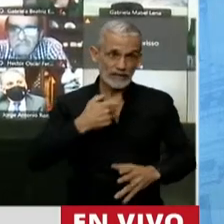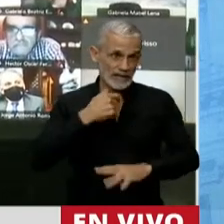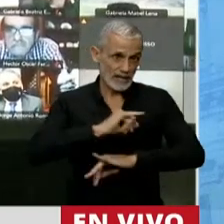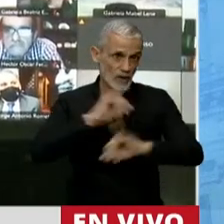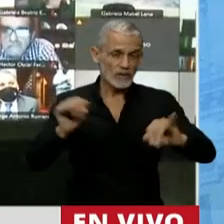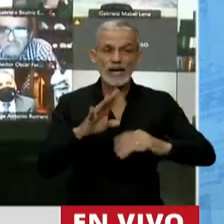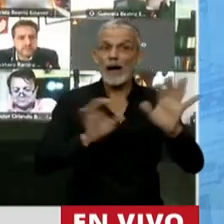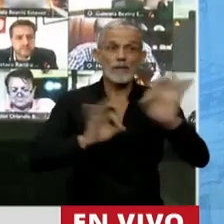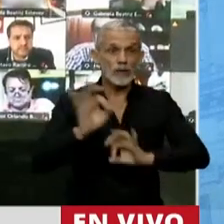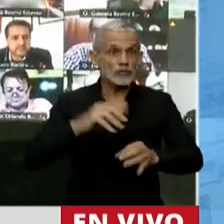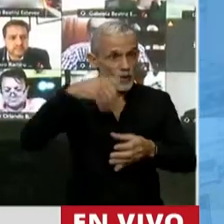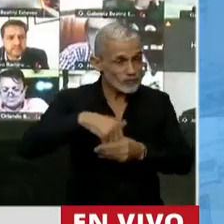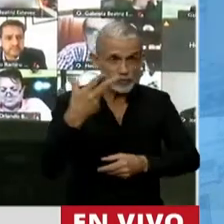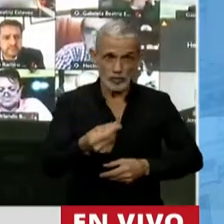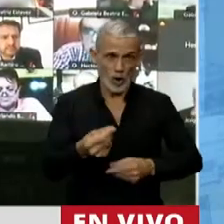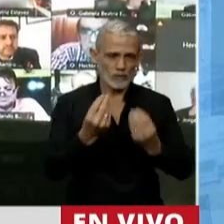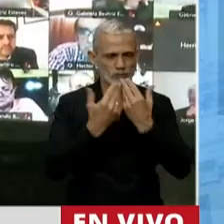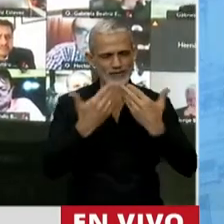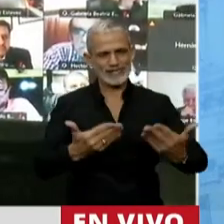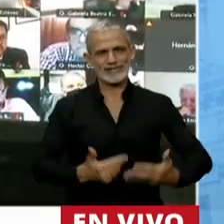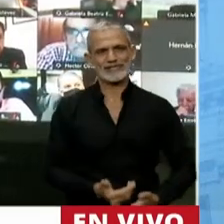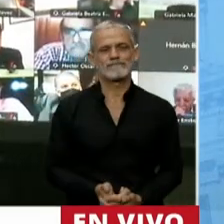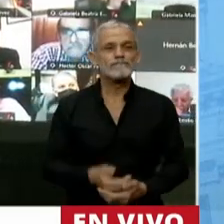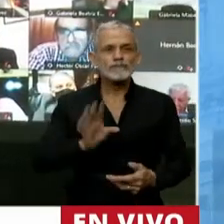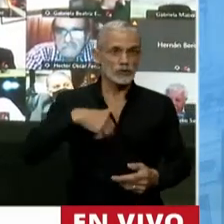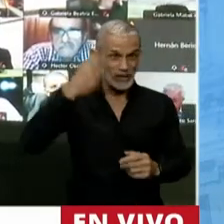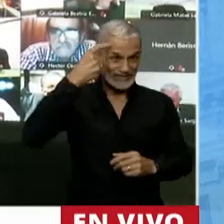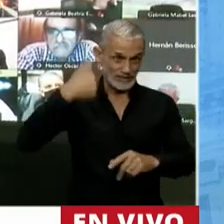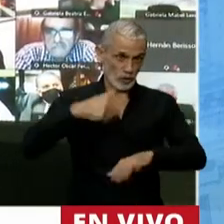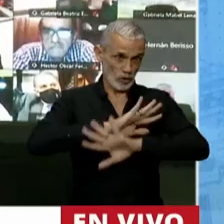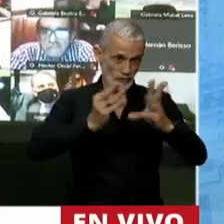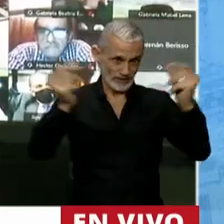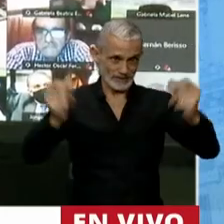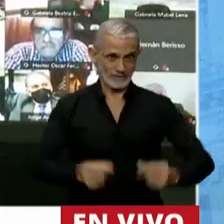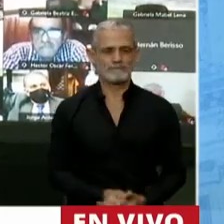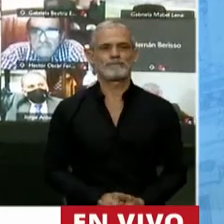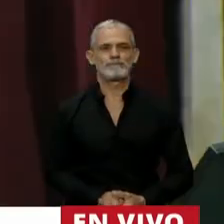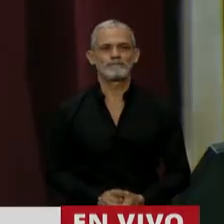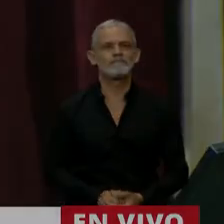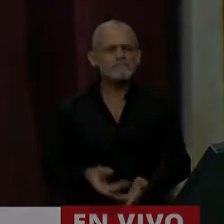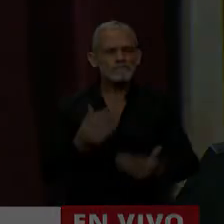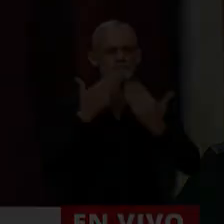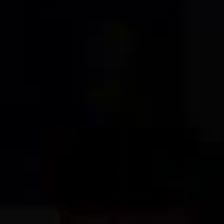presidente, que este proyecto no lo voy a acompañar. Muchas gracias, señor presidente, y no soy más psicólogo. Gracias, diputado.